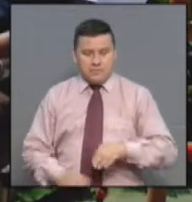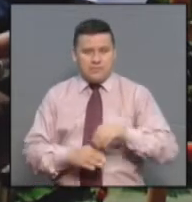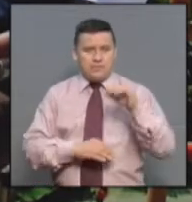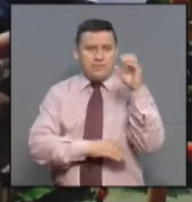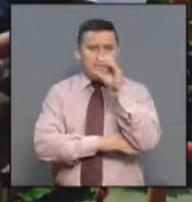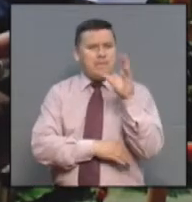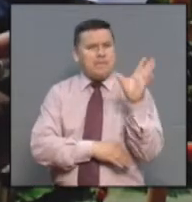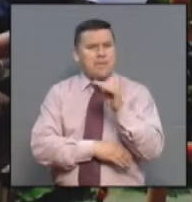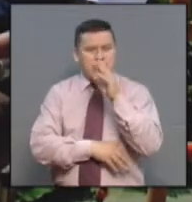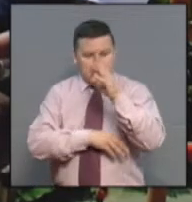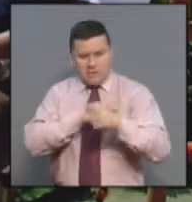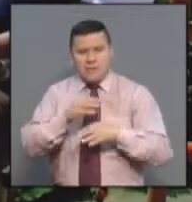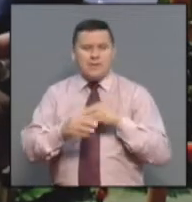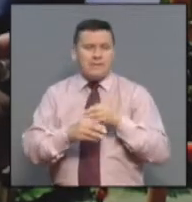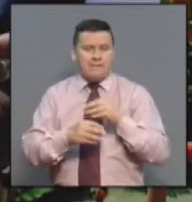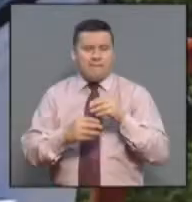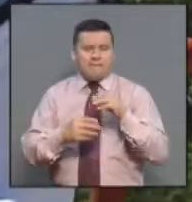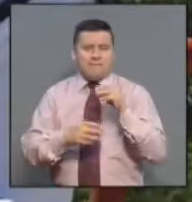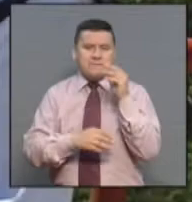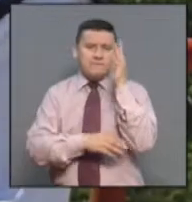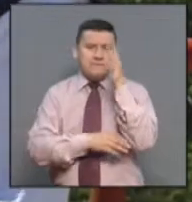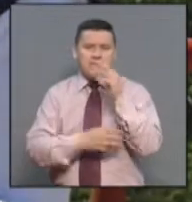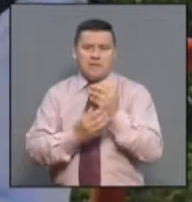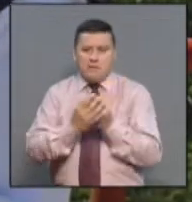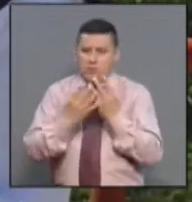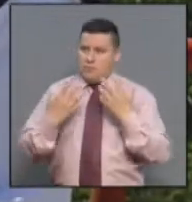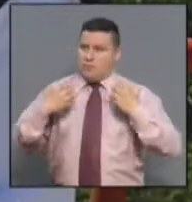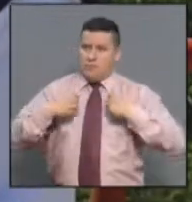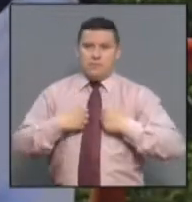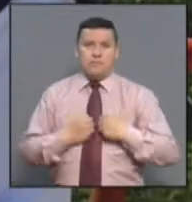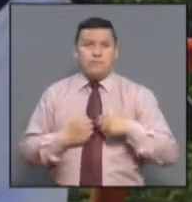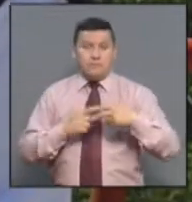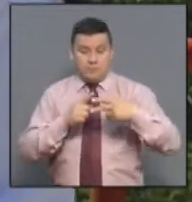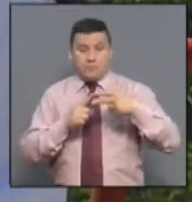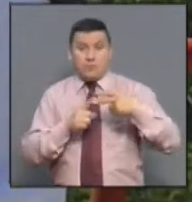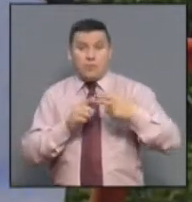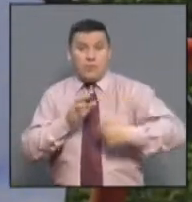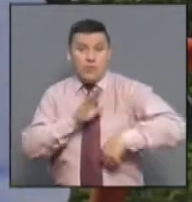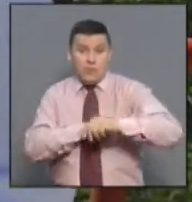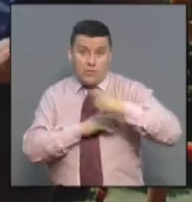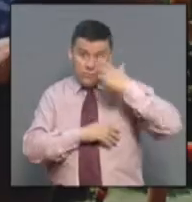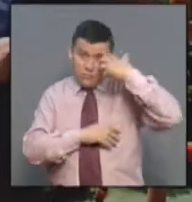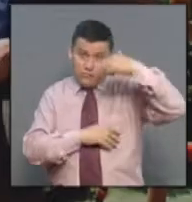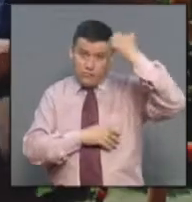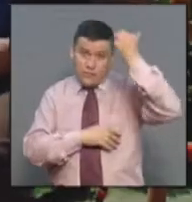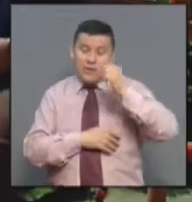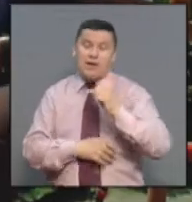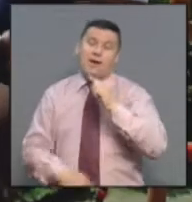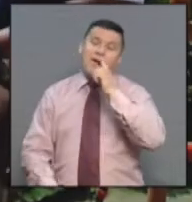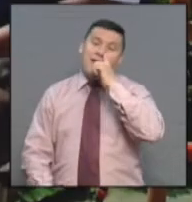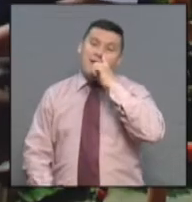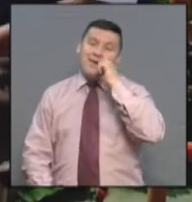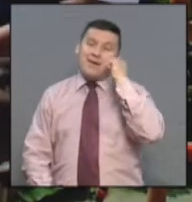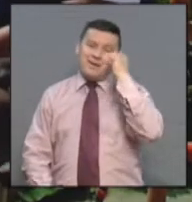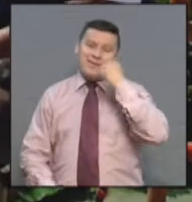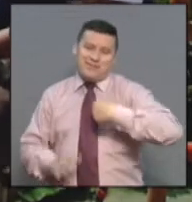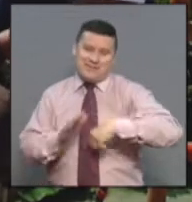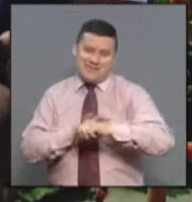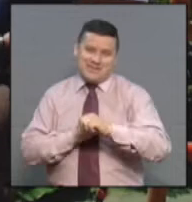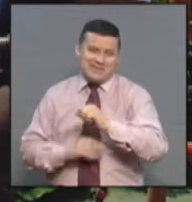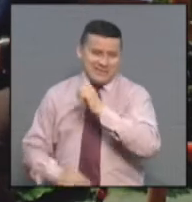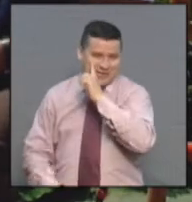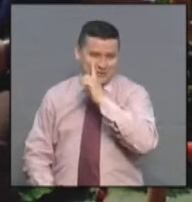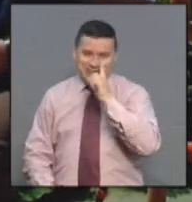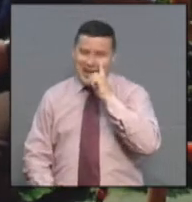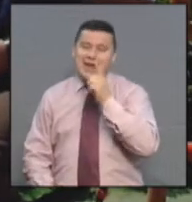vienen de todo el mundo a la Feria de las Flores. Bueno, y también de dos grandes equipos del fútbol profesional, claro, ¿no? Nacional y Medellín, los dos